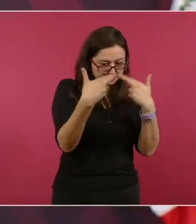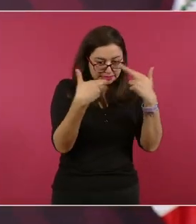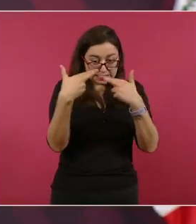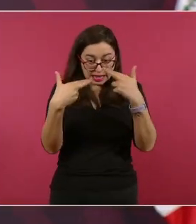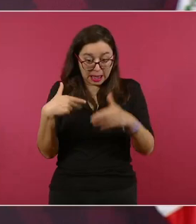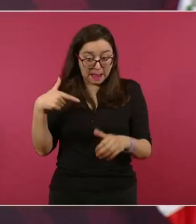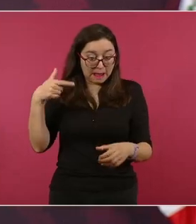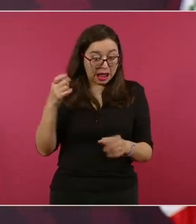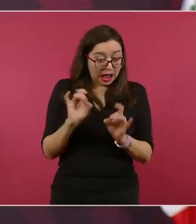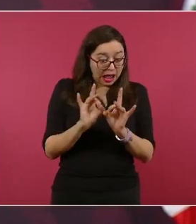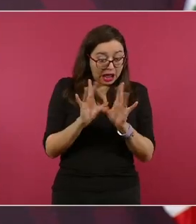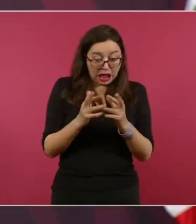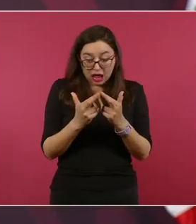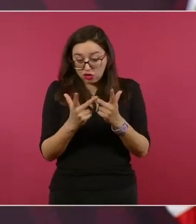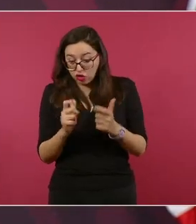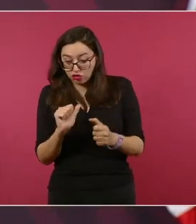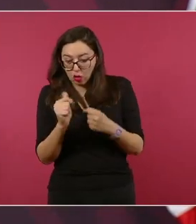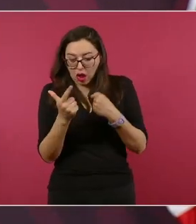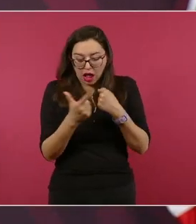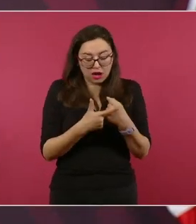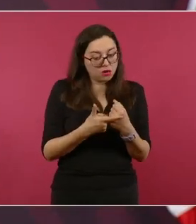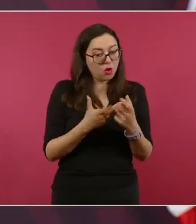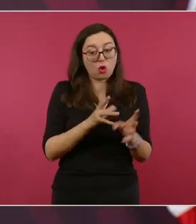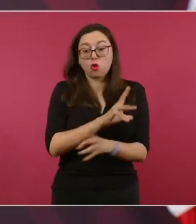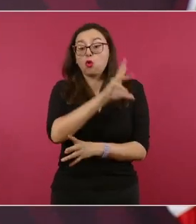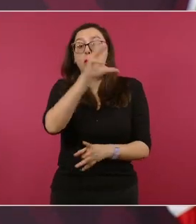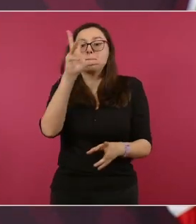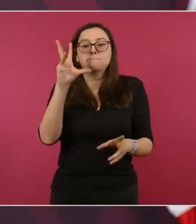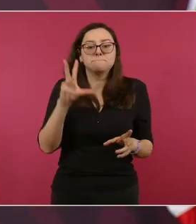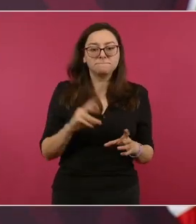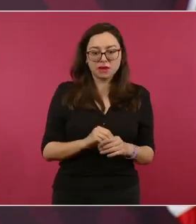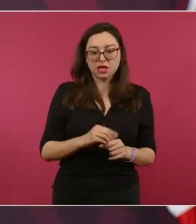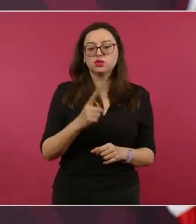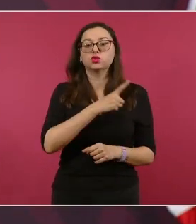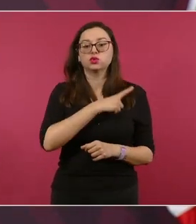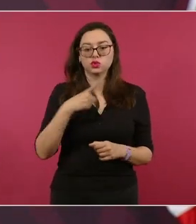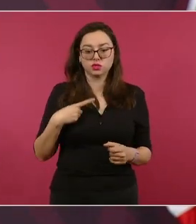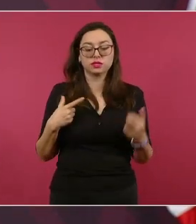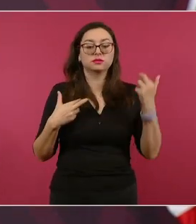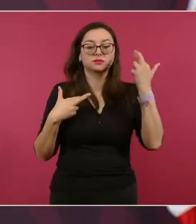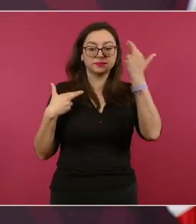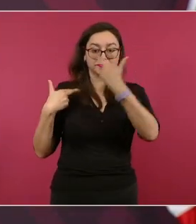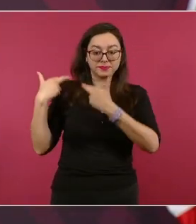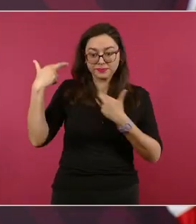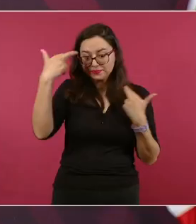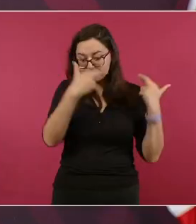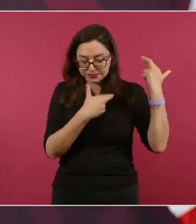pues todas las instalaciones subterráneas de Pemex.